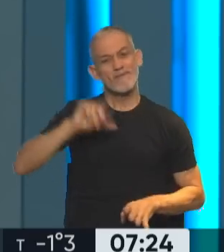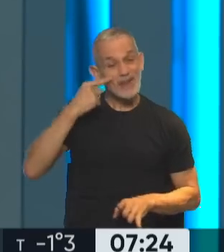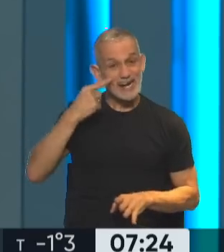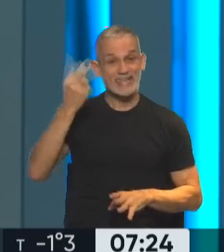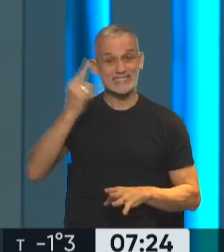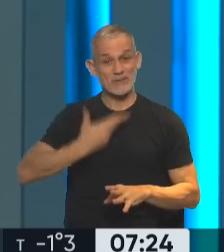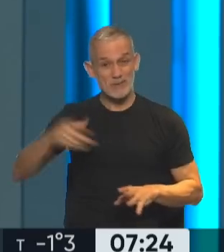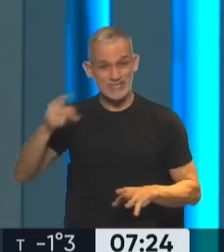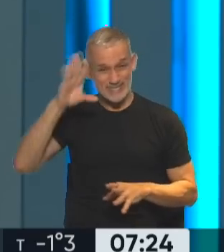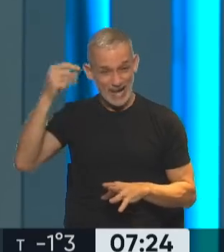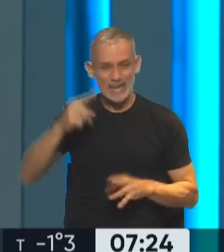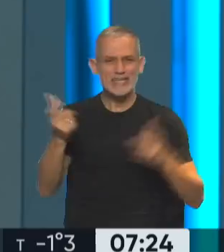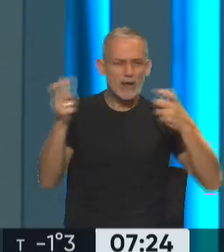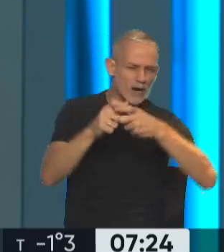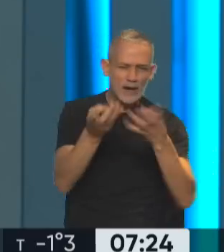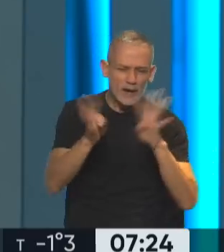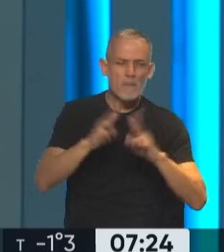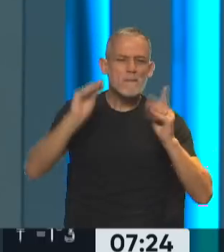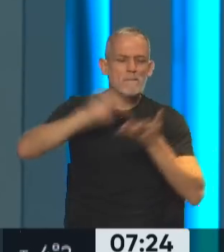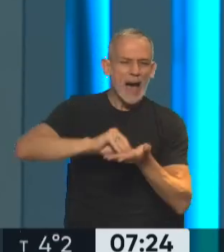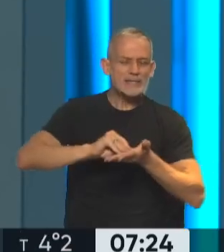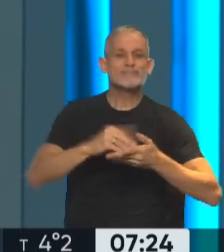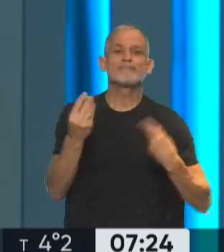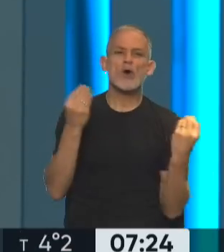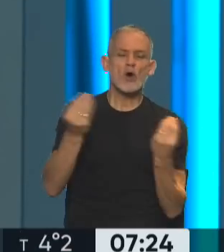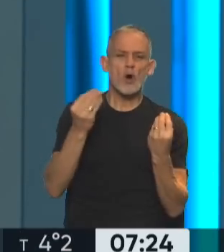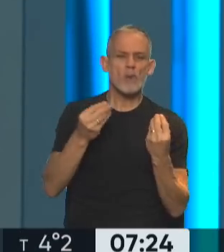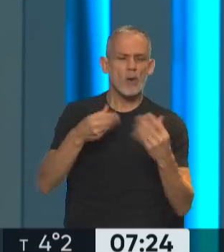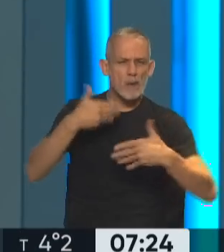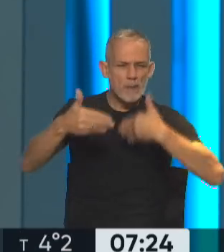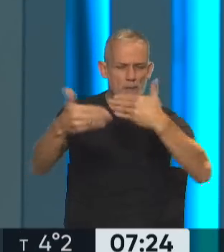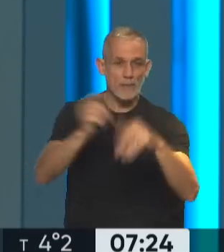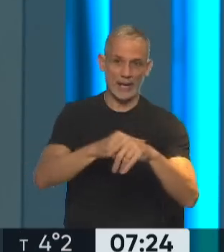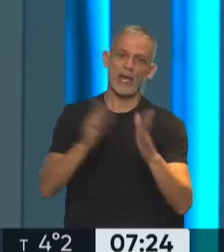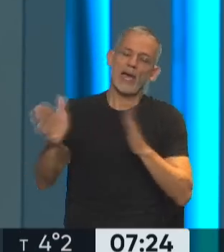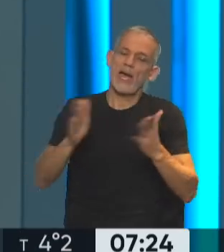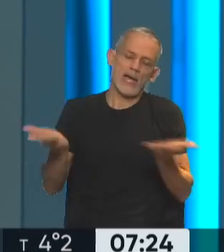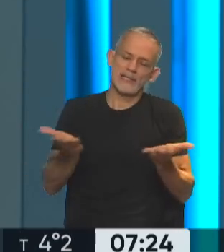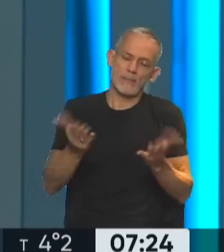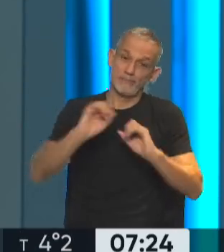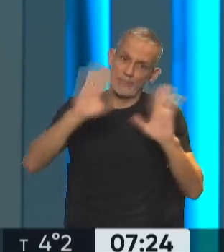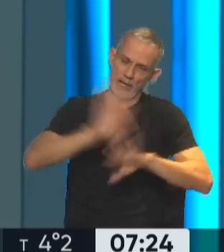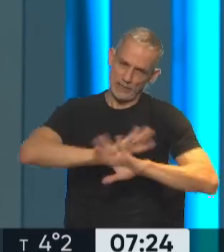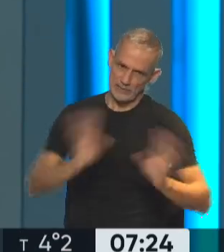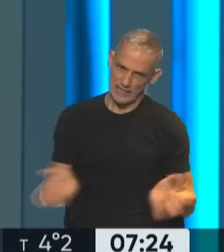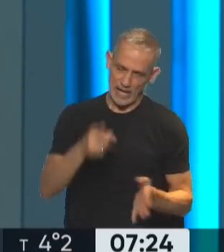y la vicepresidenta, probablemente se hable de cómo se encara esta nueva etapa? Porque si hay algo que es claro,